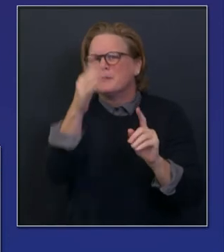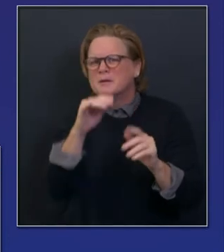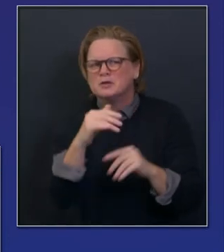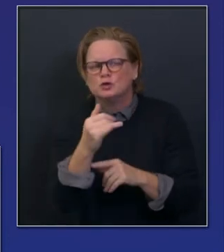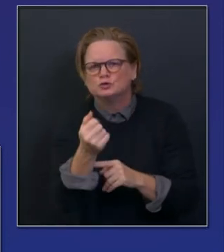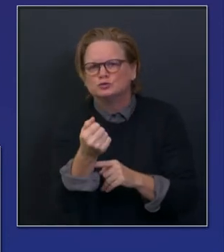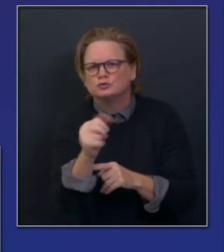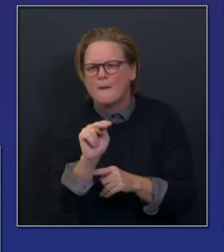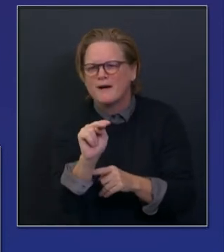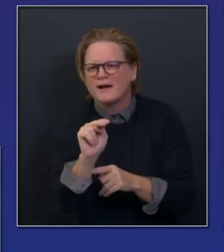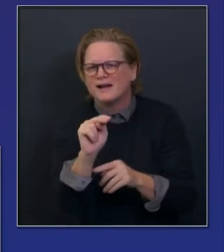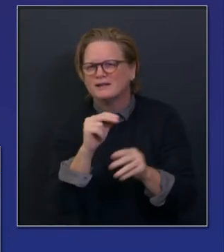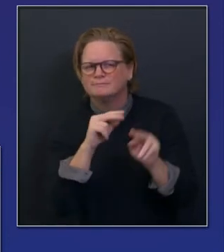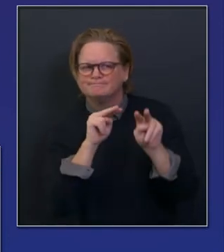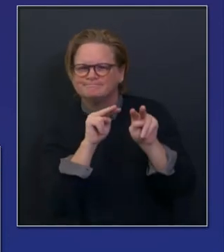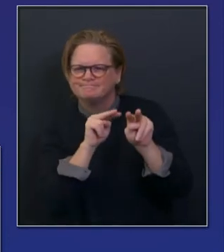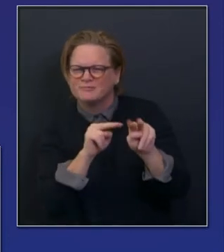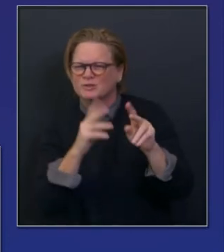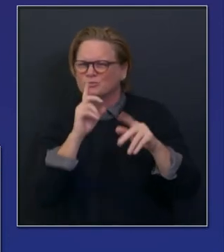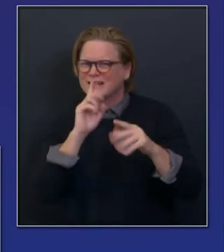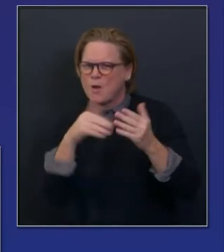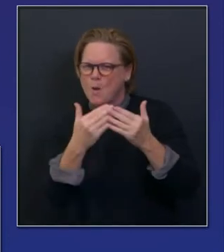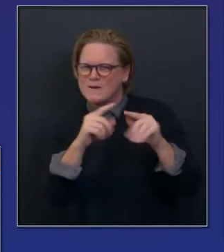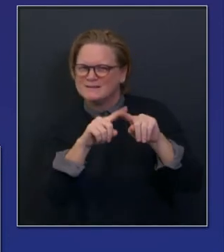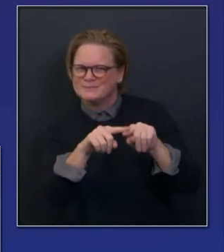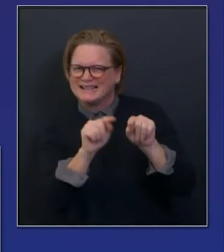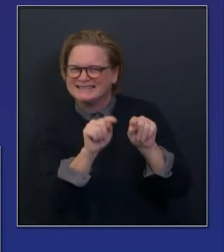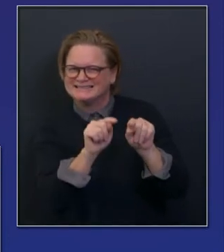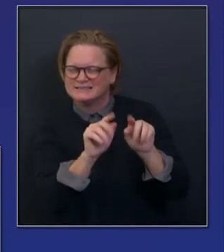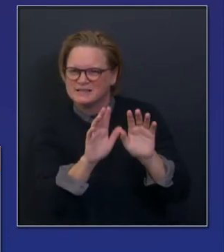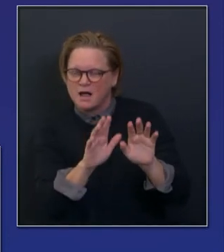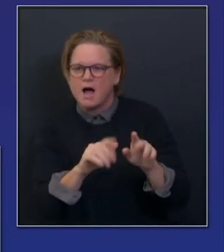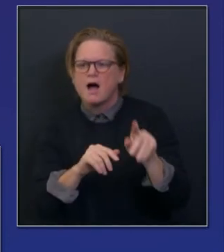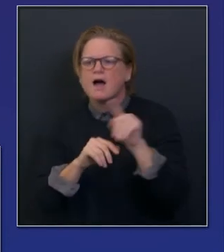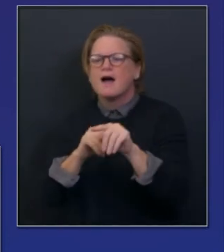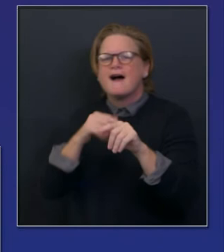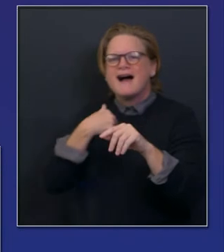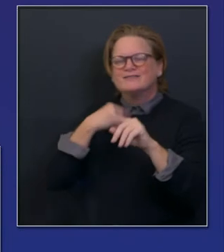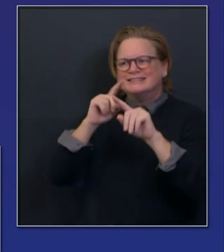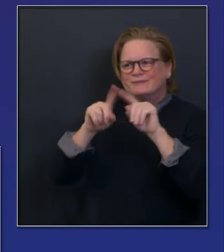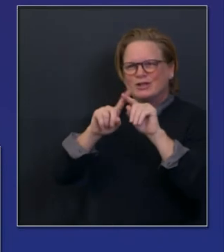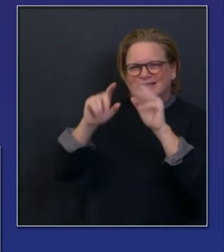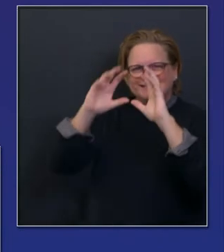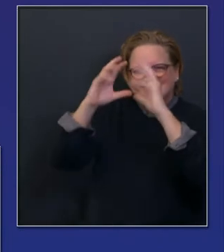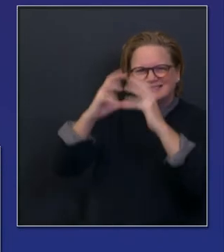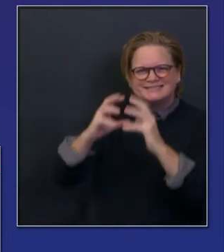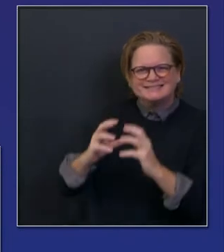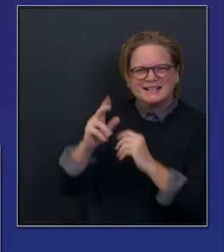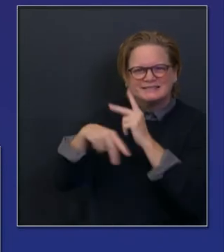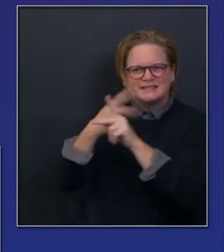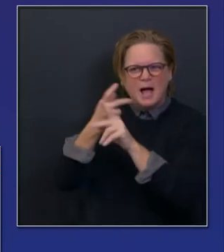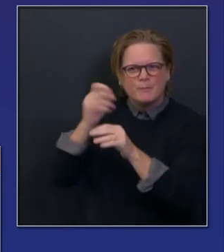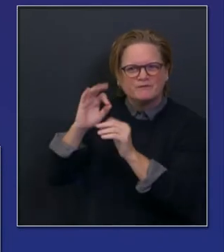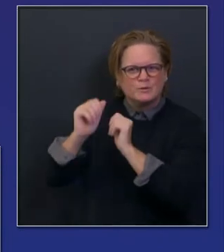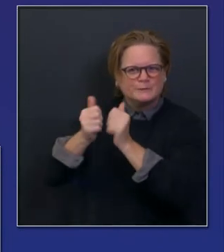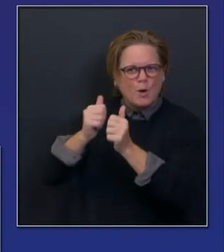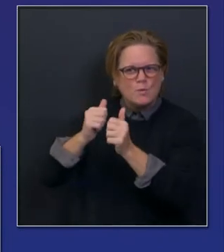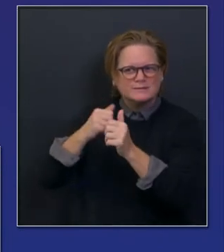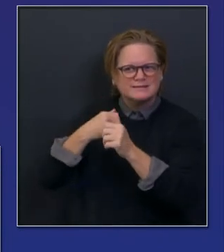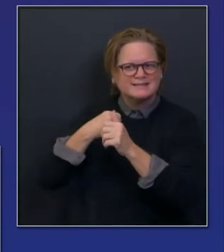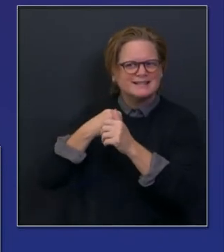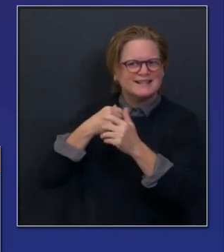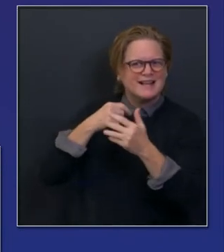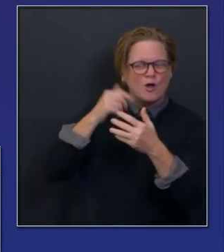estas pautas sobre eso, que están basadas en el estatus de niveles que ya muchos conocemos, los niveles